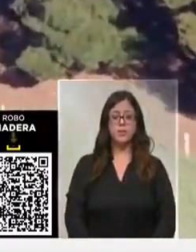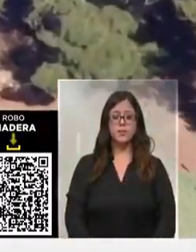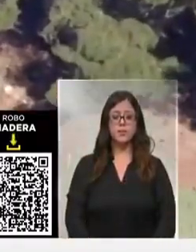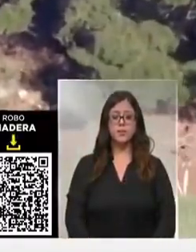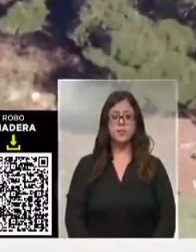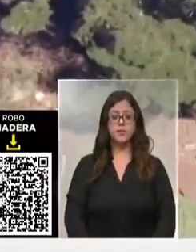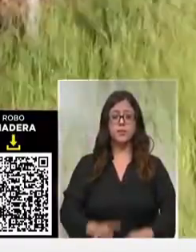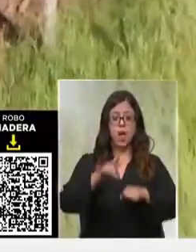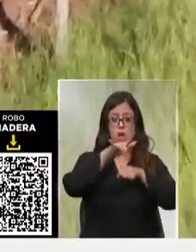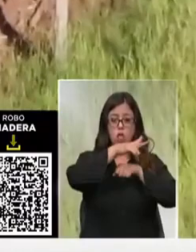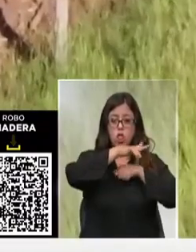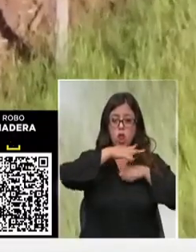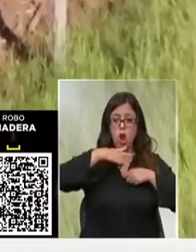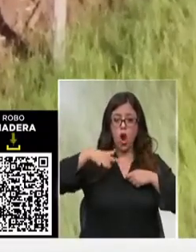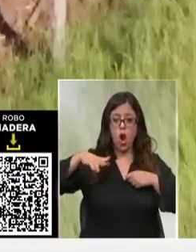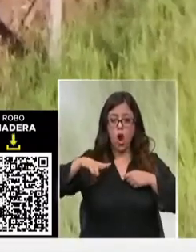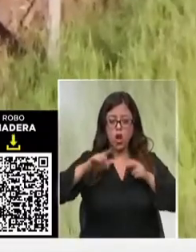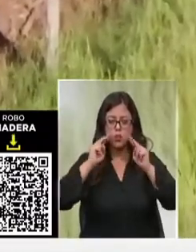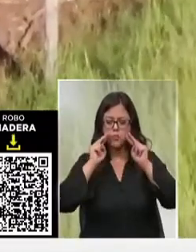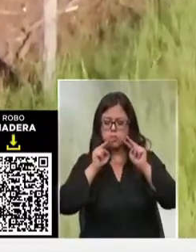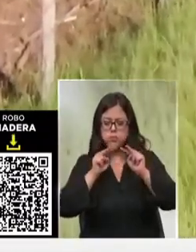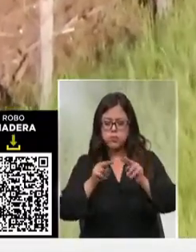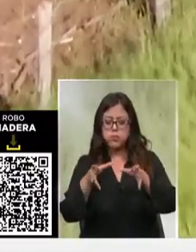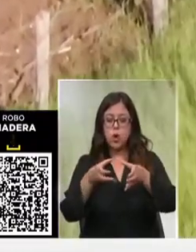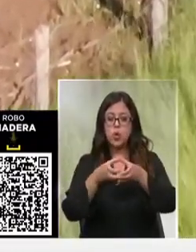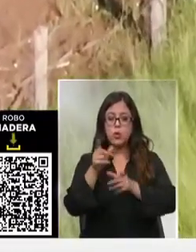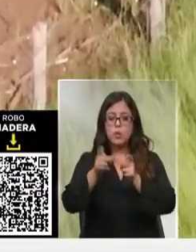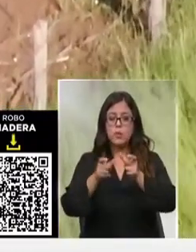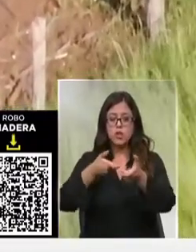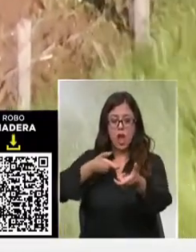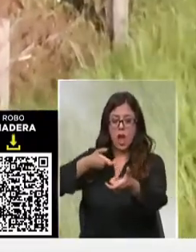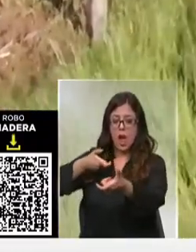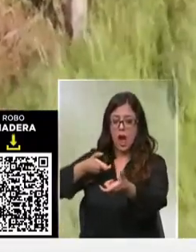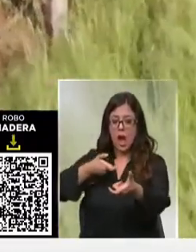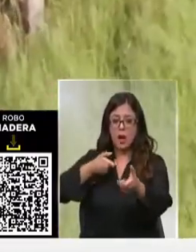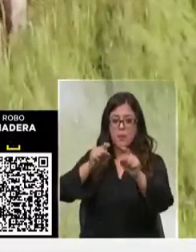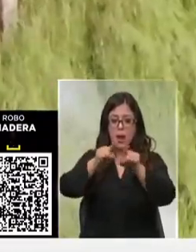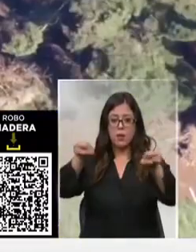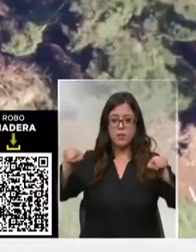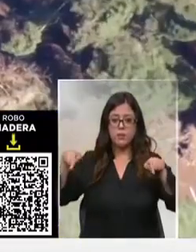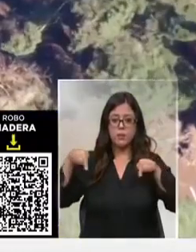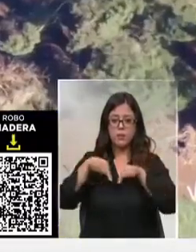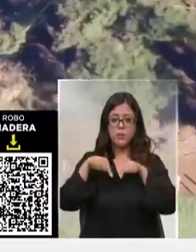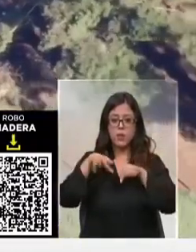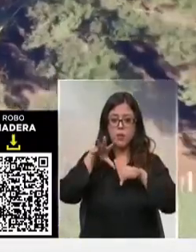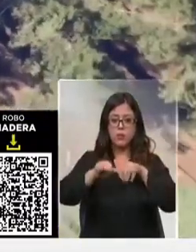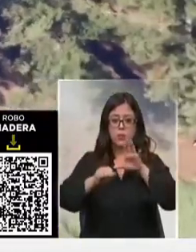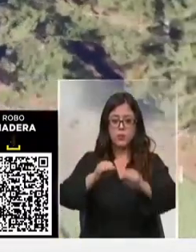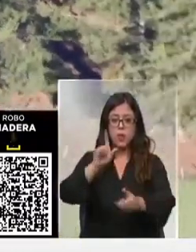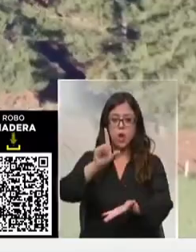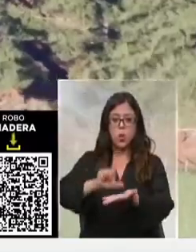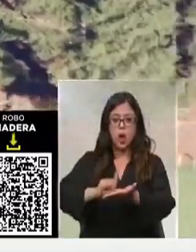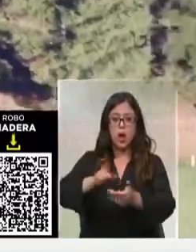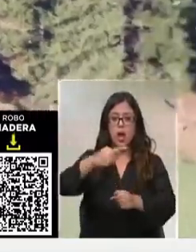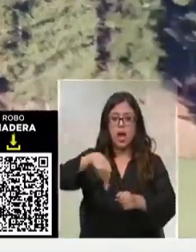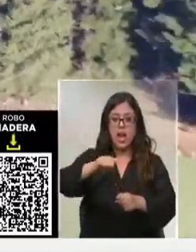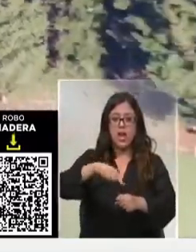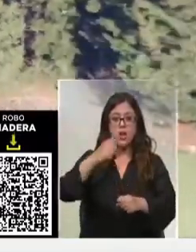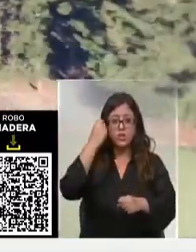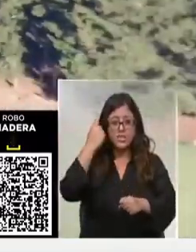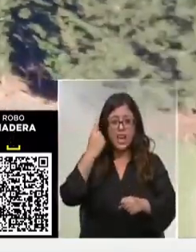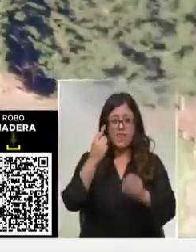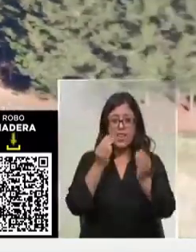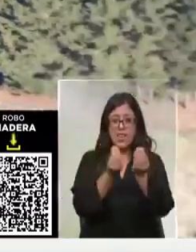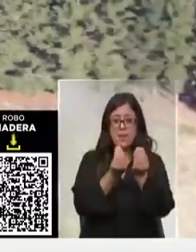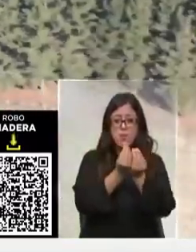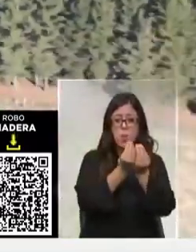Este dron registra el momento exacto cuando un grupo armado llega a tomarse el lugar. Saben que los miles de pinos